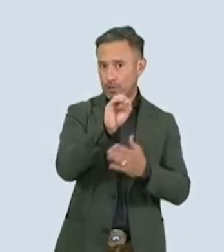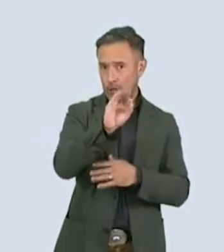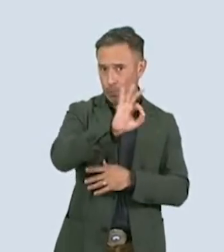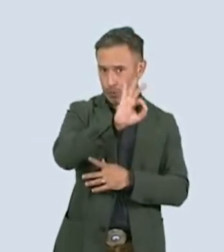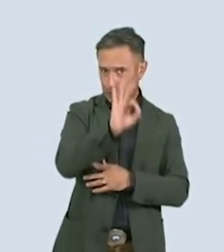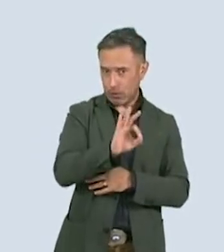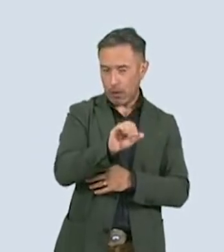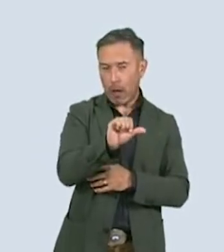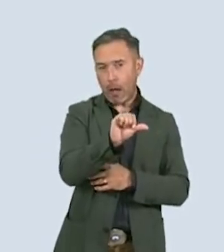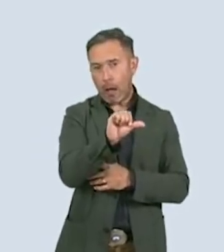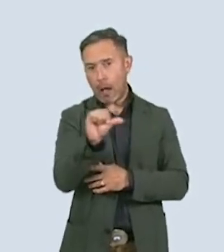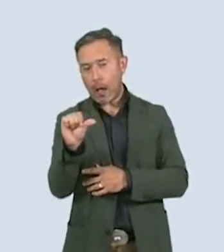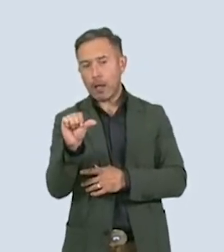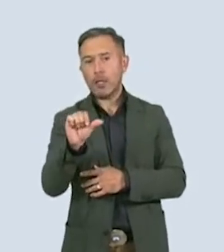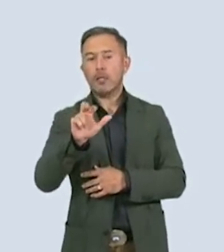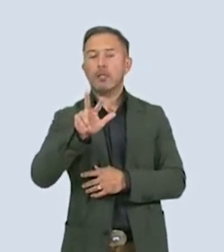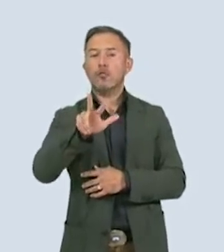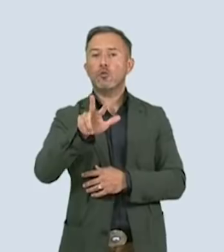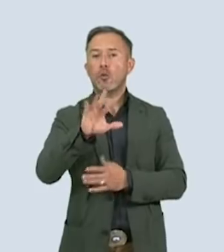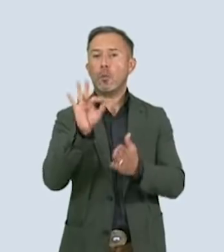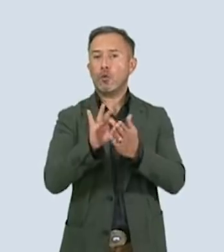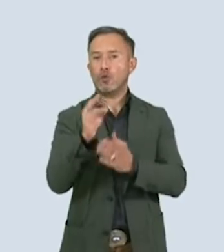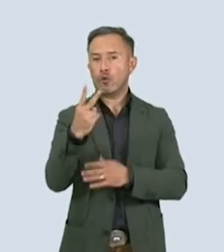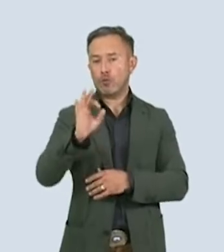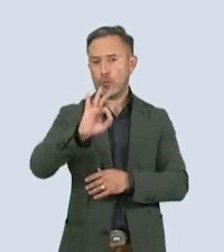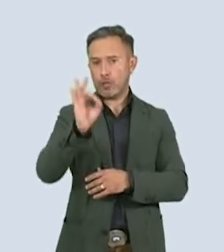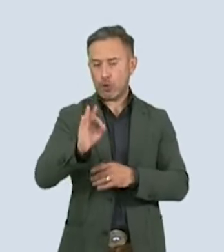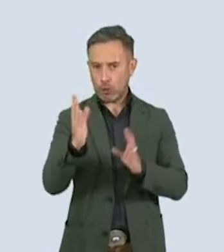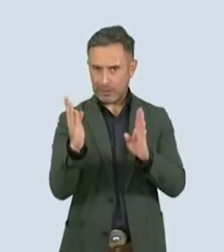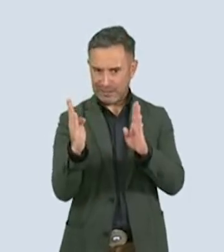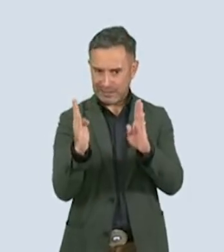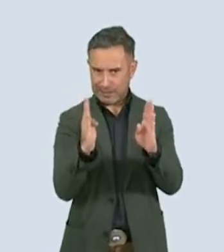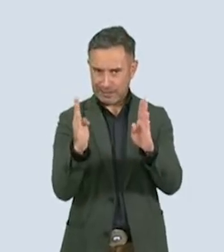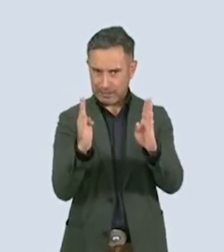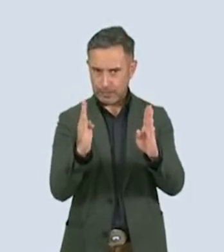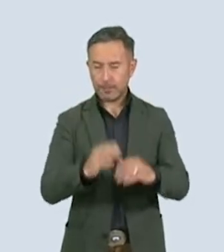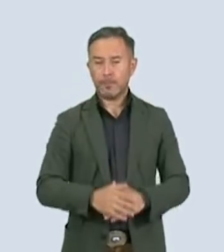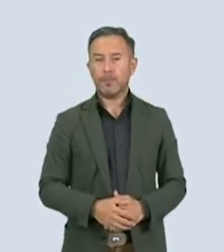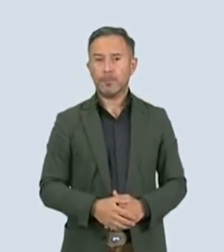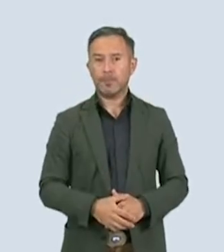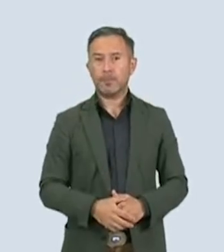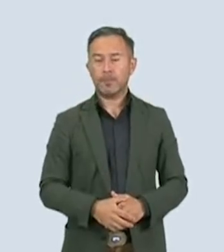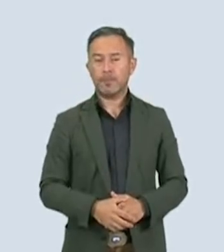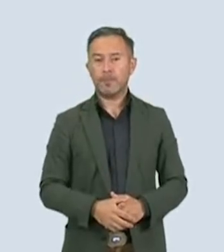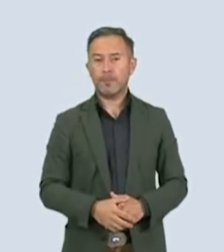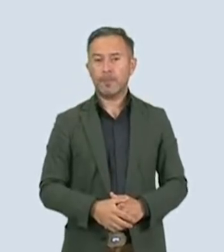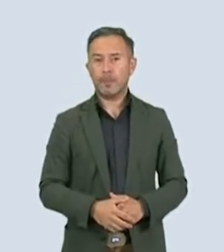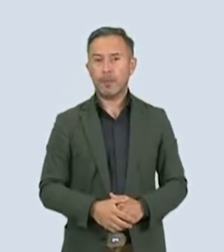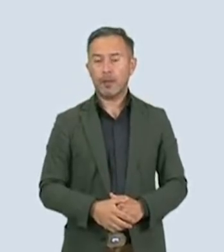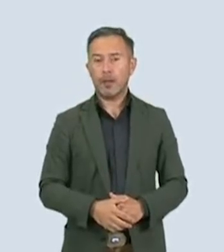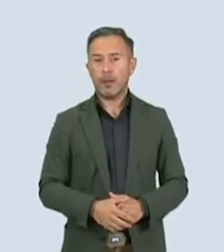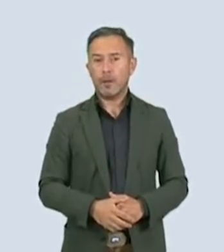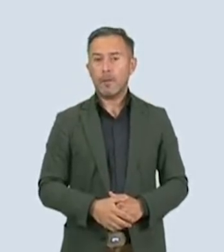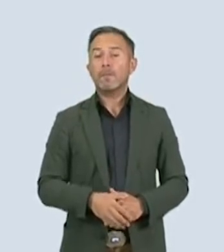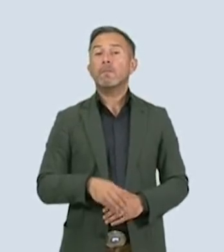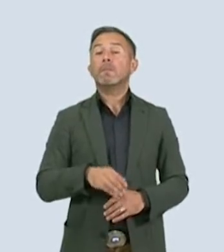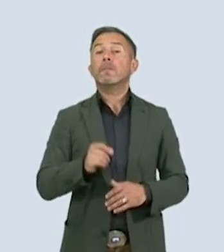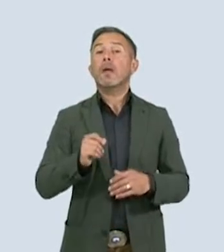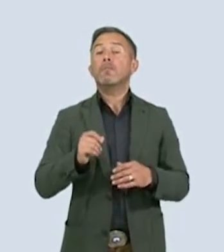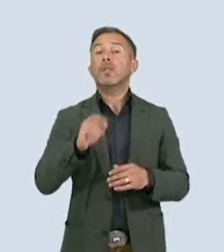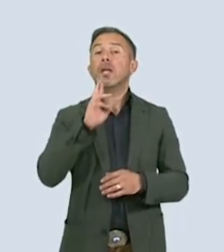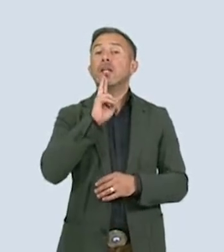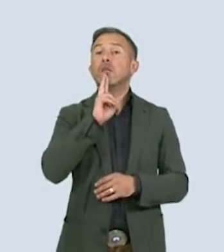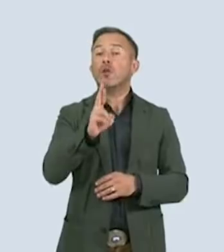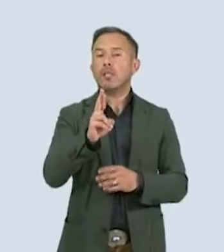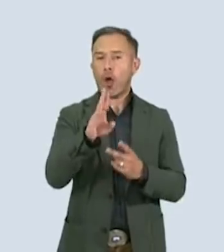y el 18.2 por ciento el porcentaje de cada una de las opciones de respuesta